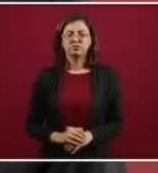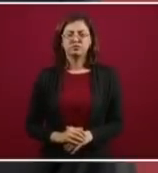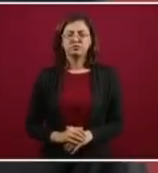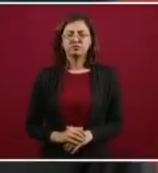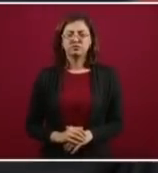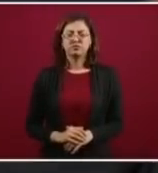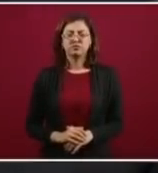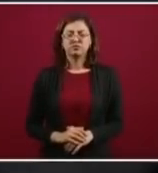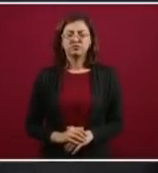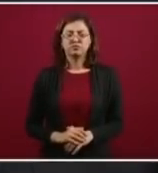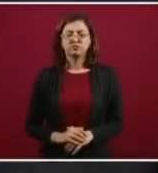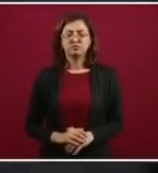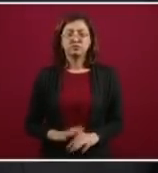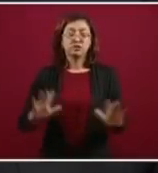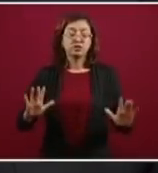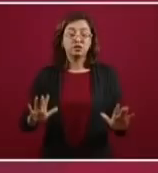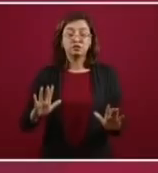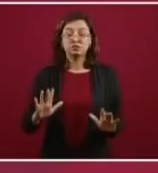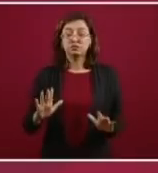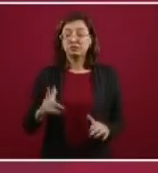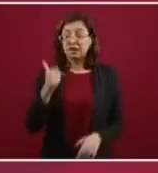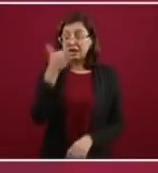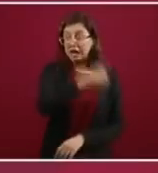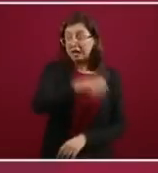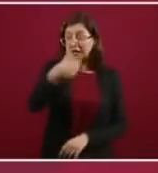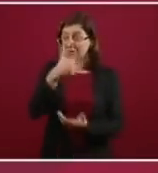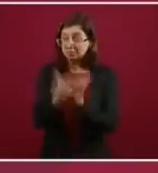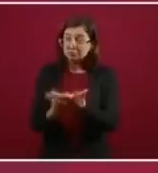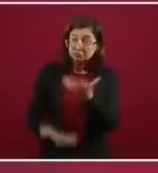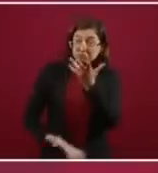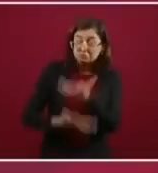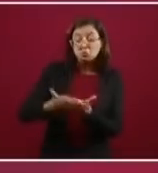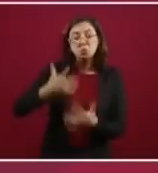Y que todo mundo se haga responsable de sus actos.